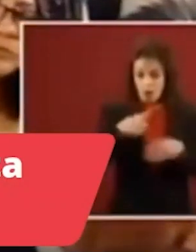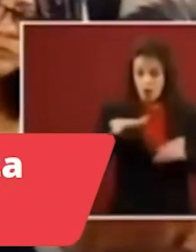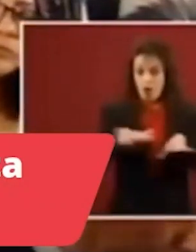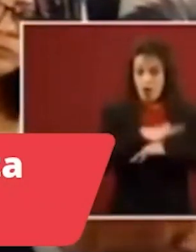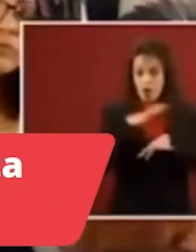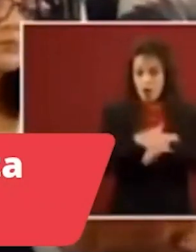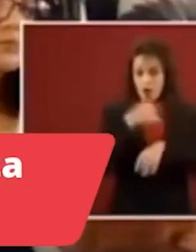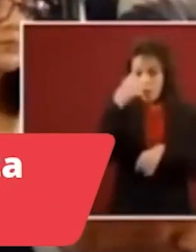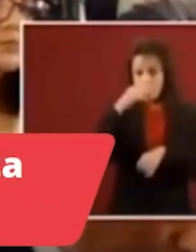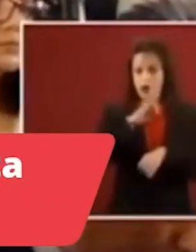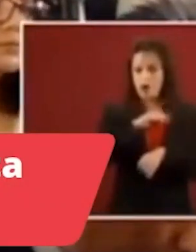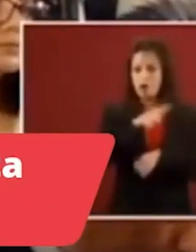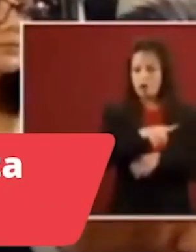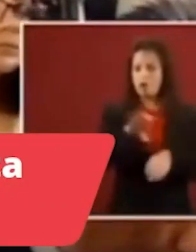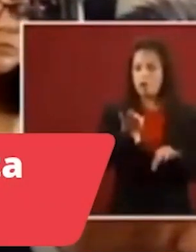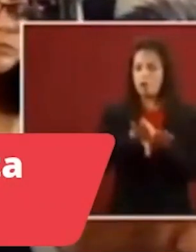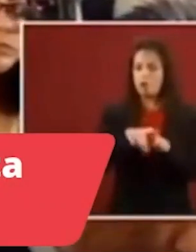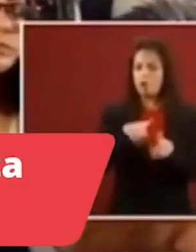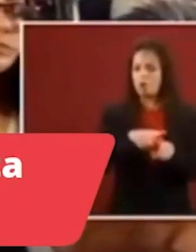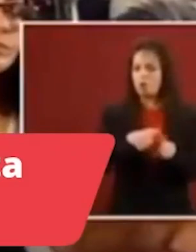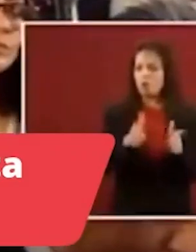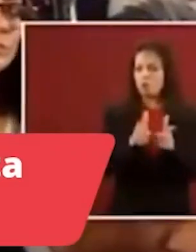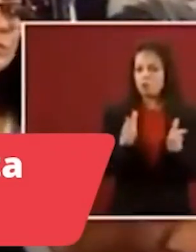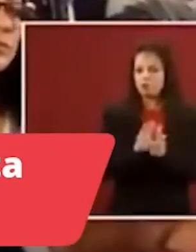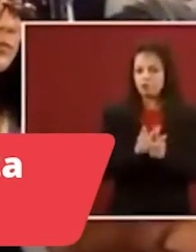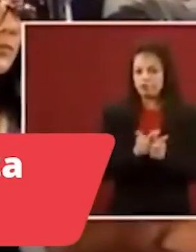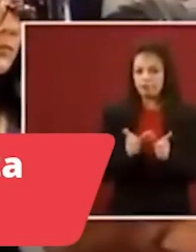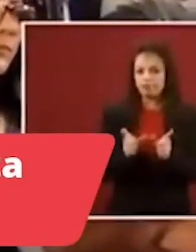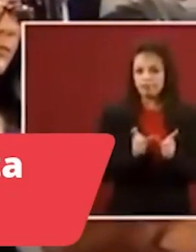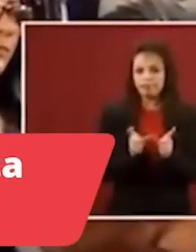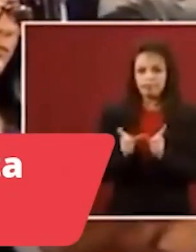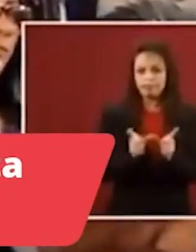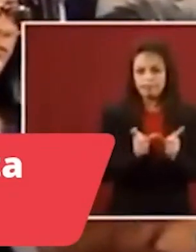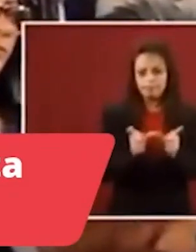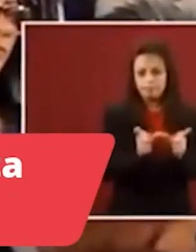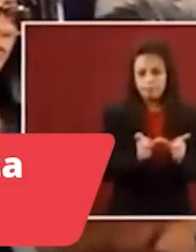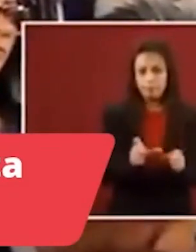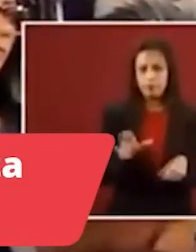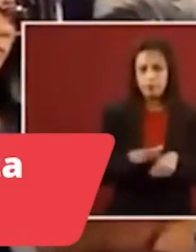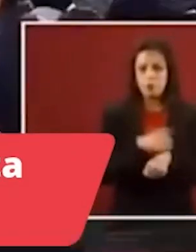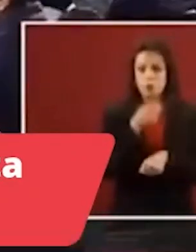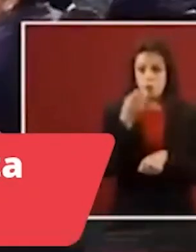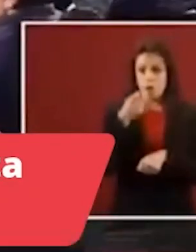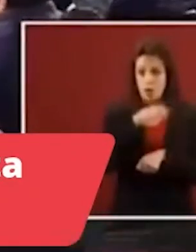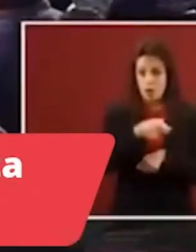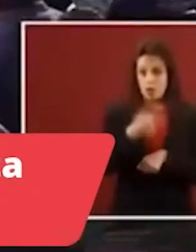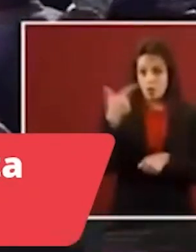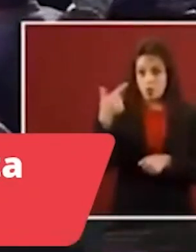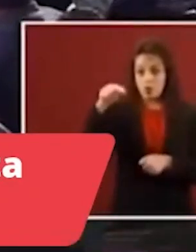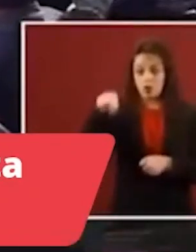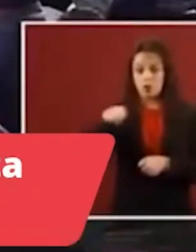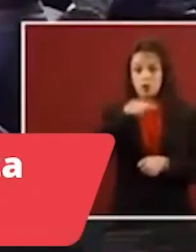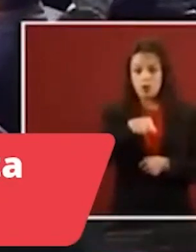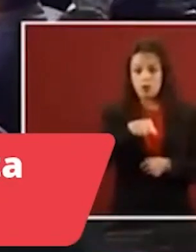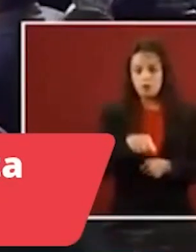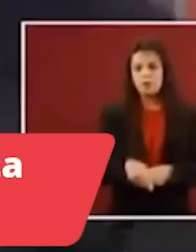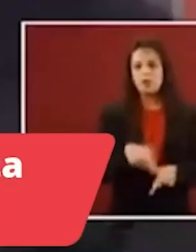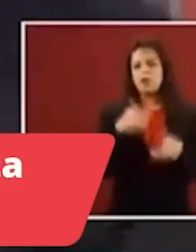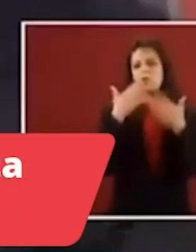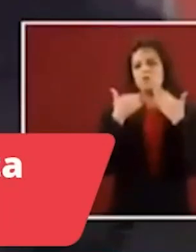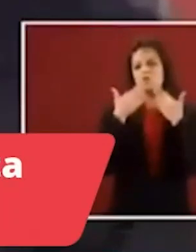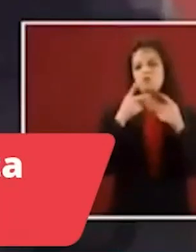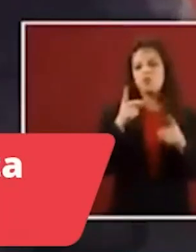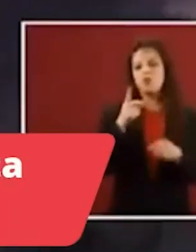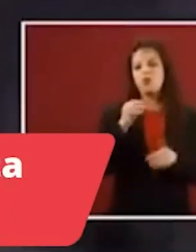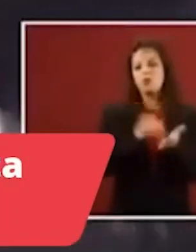brazos abiertos, porque somos todos hermanos y hermanas. Renuncia a tu chayote, Jorge Ramos. Aquí te está